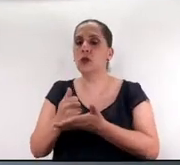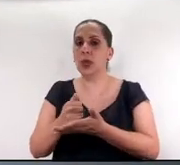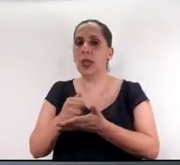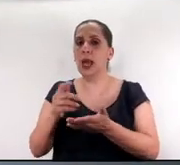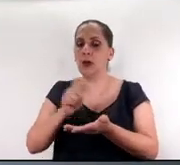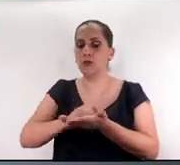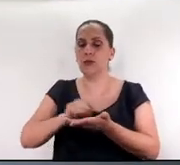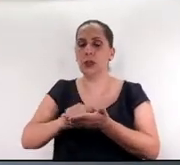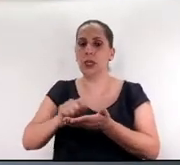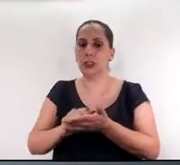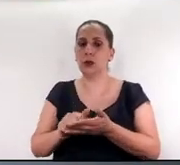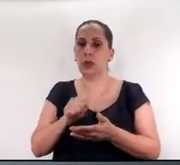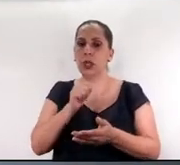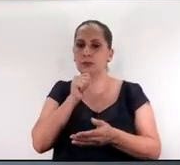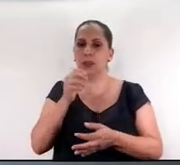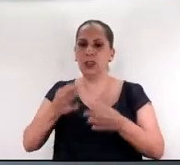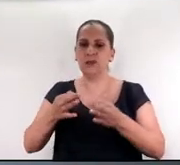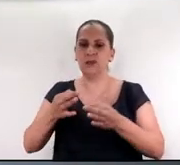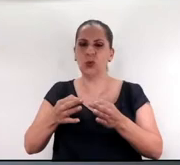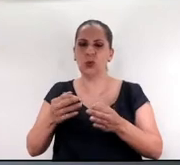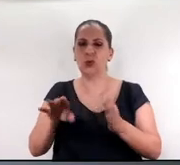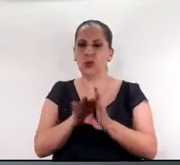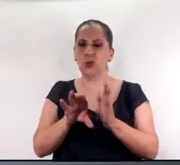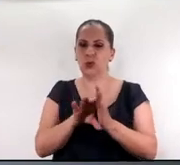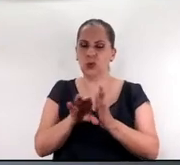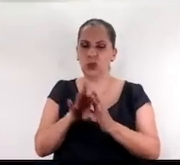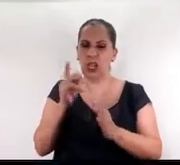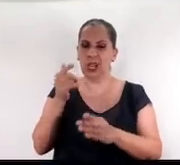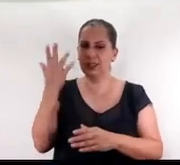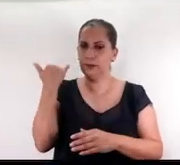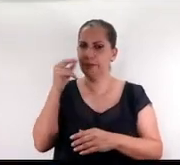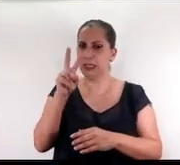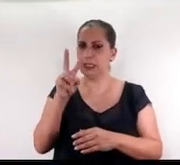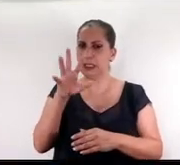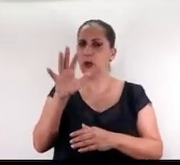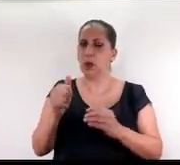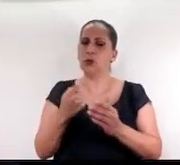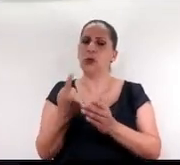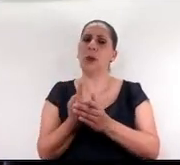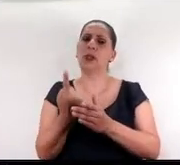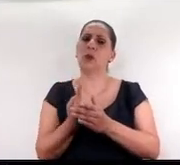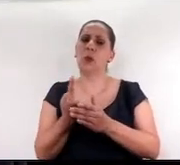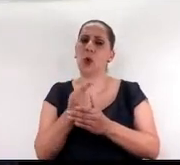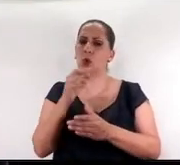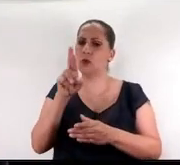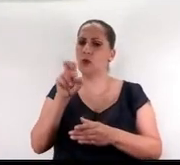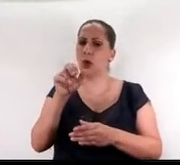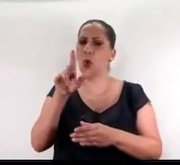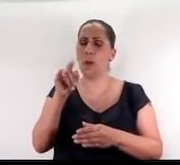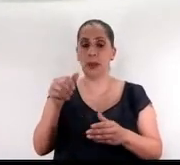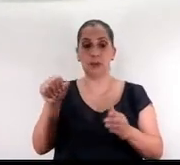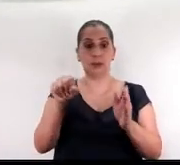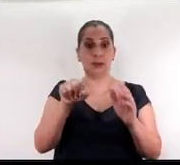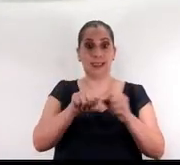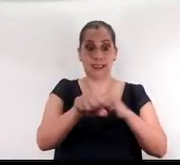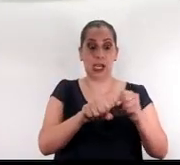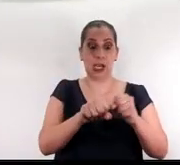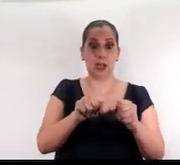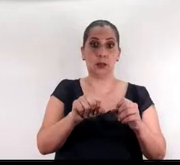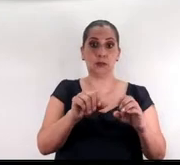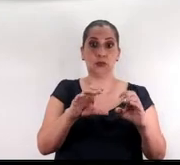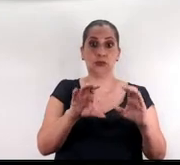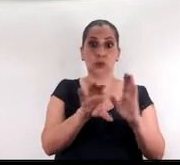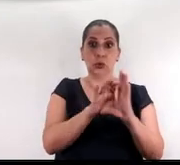una acción de inconstitucionalidad hace 26 años exactamente contra el monopolio Recope, la Sala Constitucional lo avaló y entonces eso es un